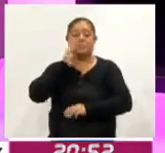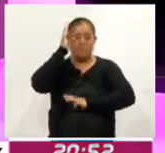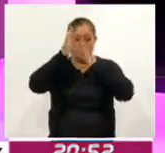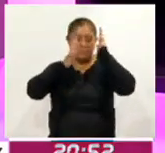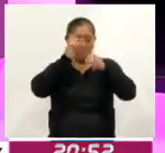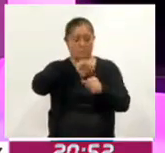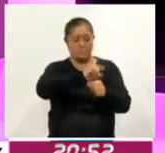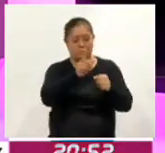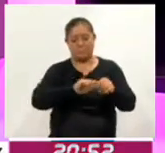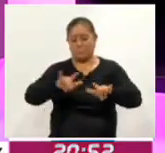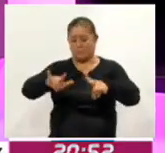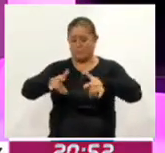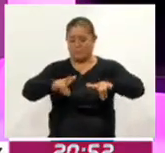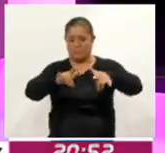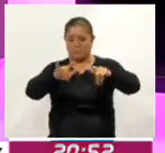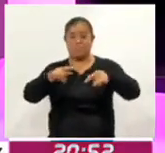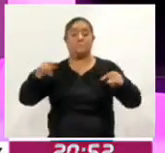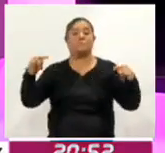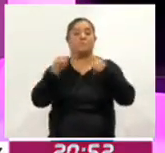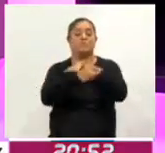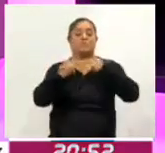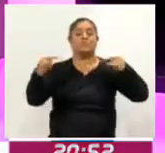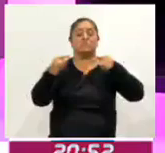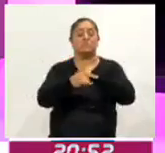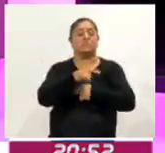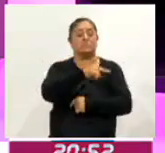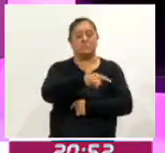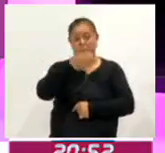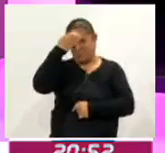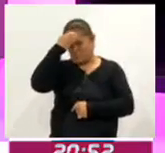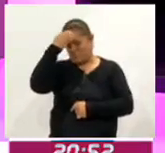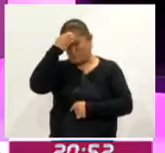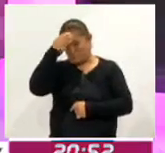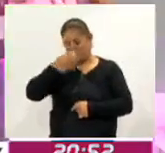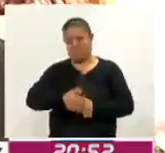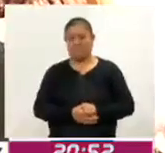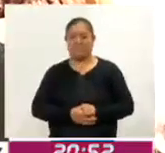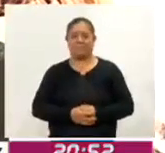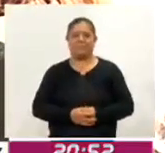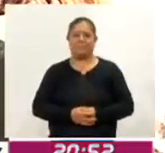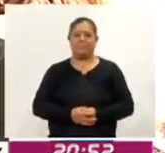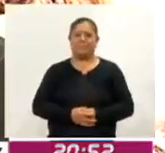la rehabilitación carretera del acceso a Chapultepec.